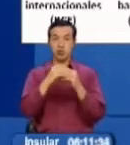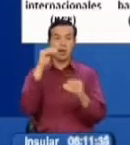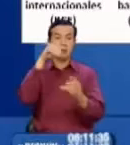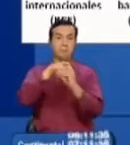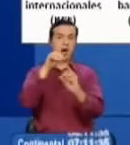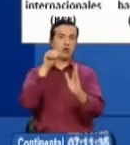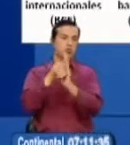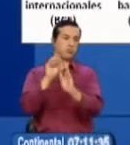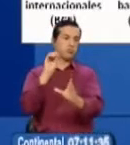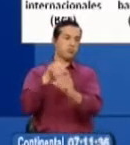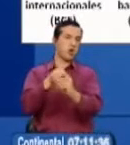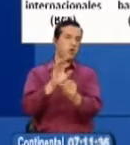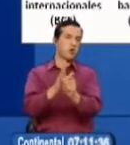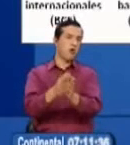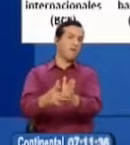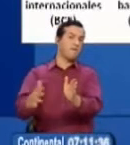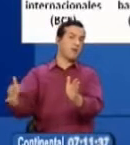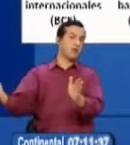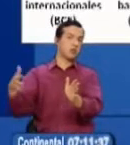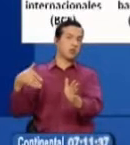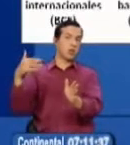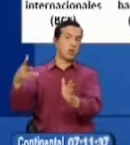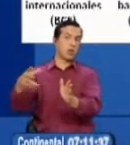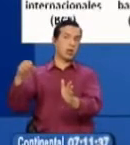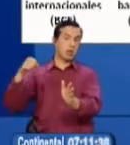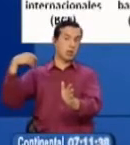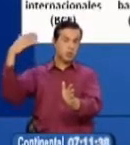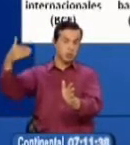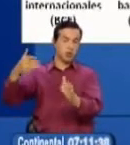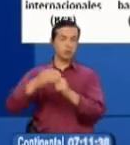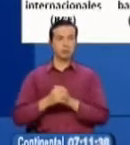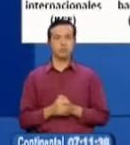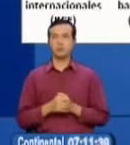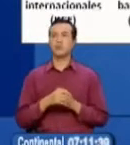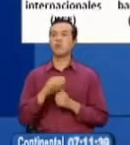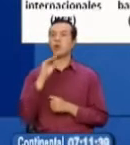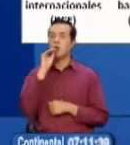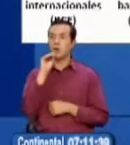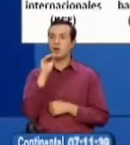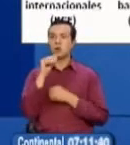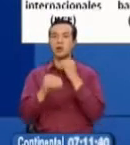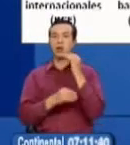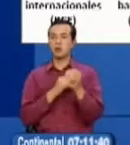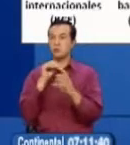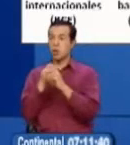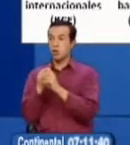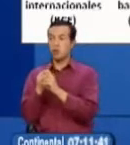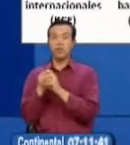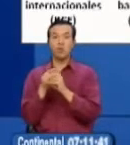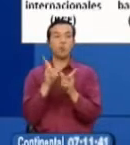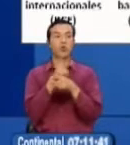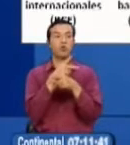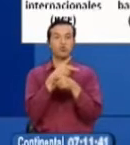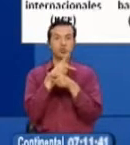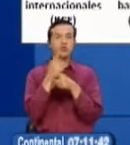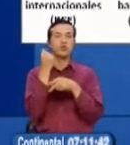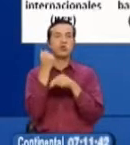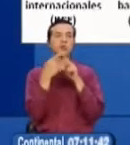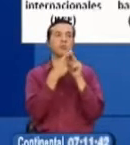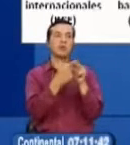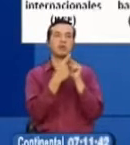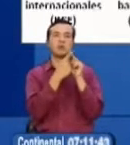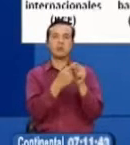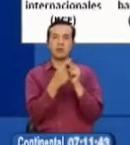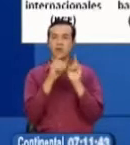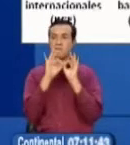banca, estás permitiéndole a la banca que canalice esos recursos hacia el sector productivo. Es decir, al